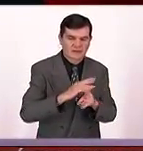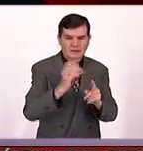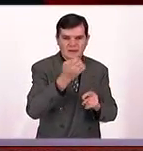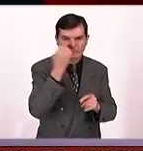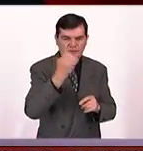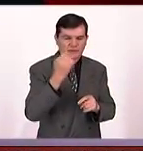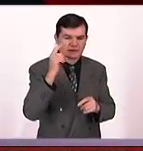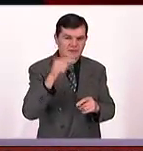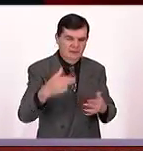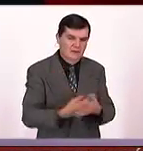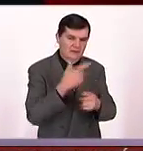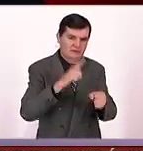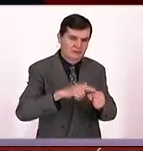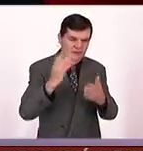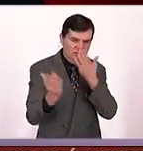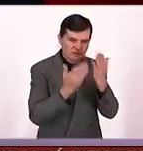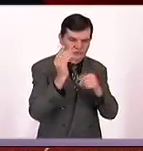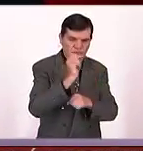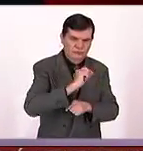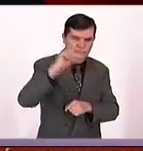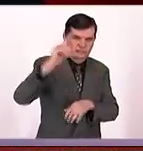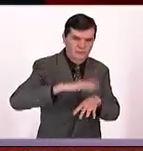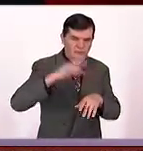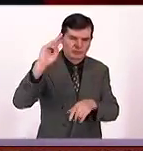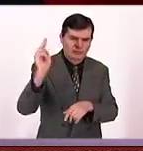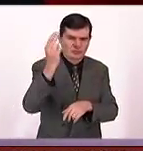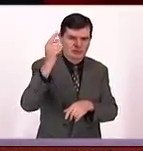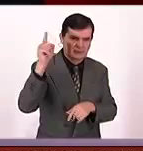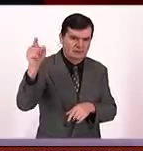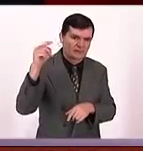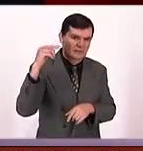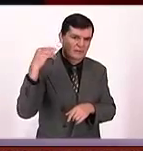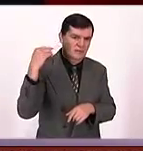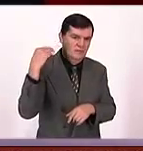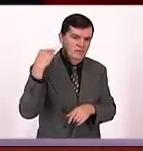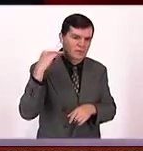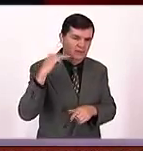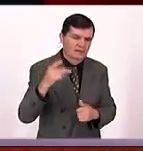Escuela Nacional de Estudios Superiores de la UNAM, Unidad Morelia.